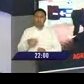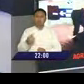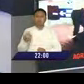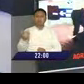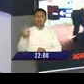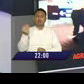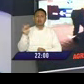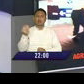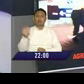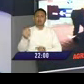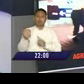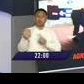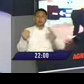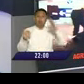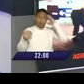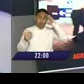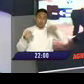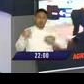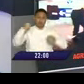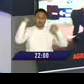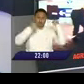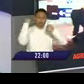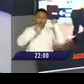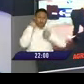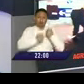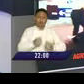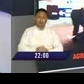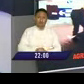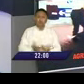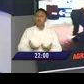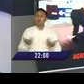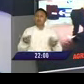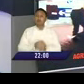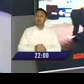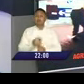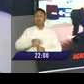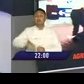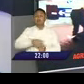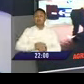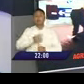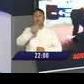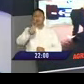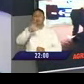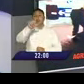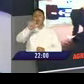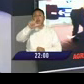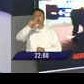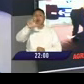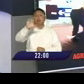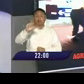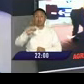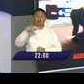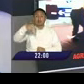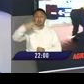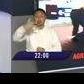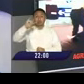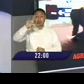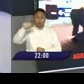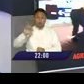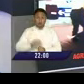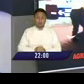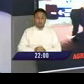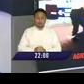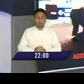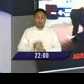varios jóvenes a miembros de la Policía Nacional. La riña se registró en el sector de San Rafael, Valle de los Chillos.